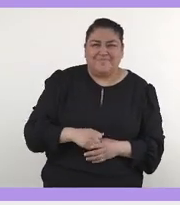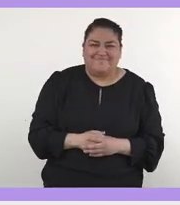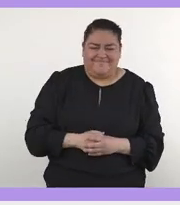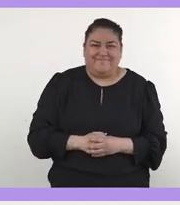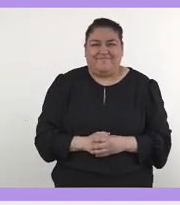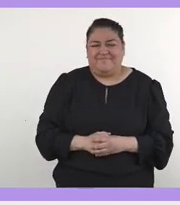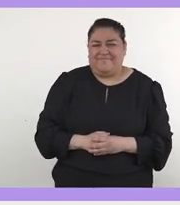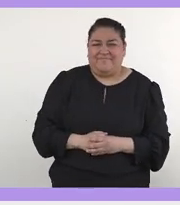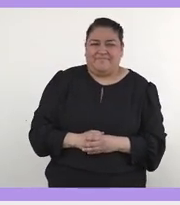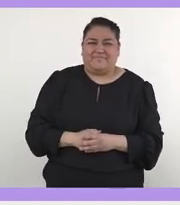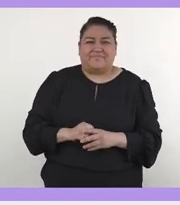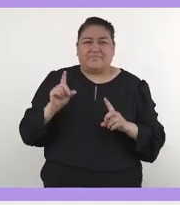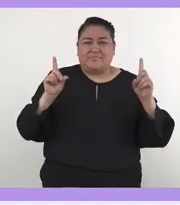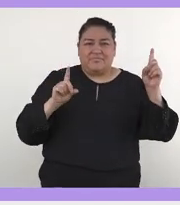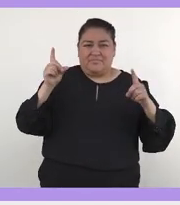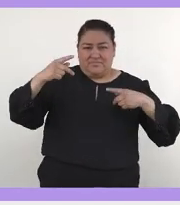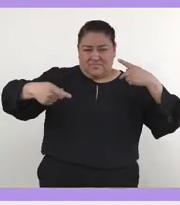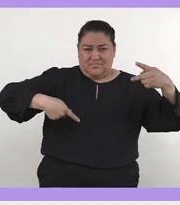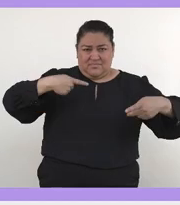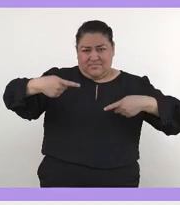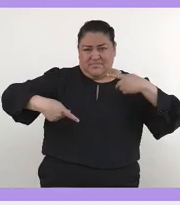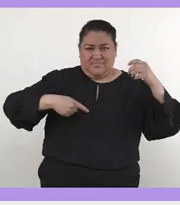no nadie